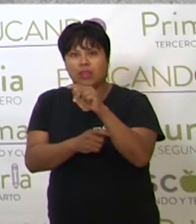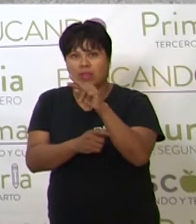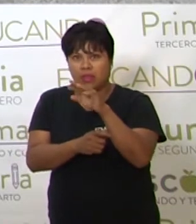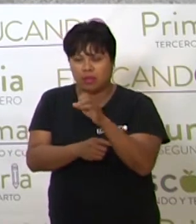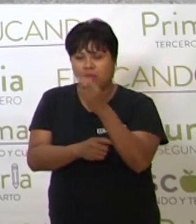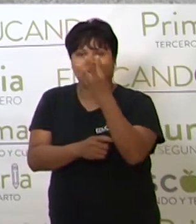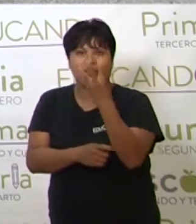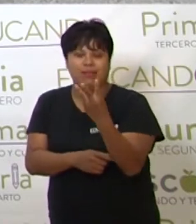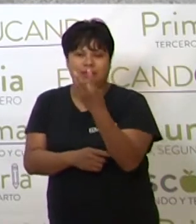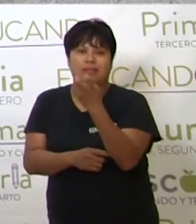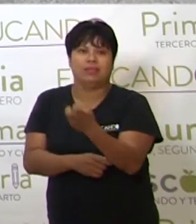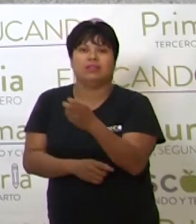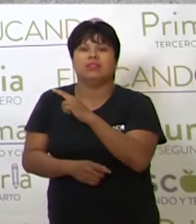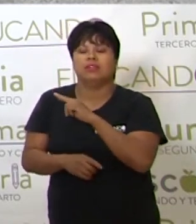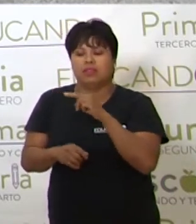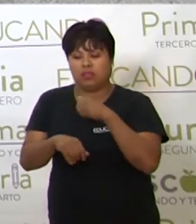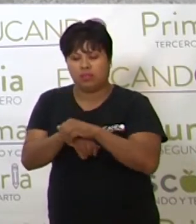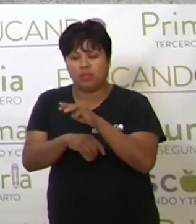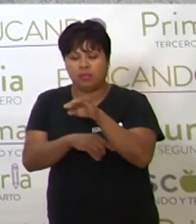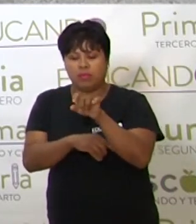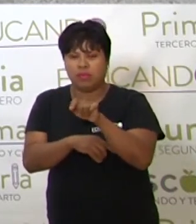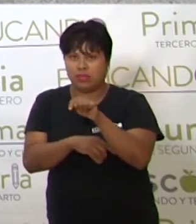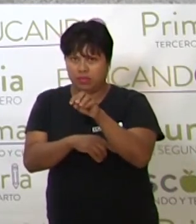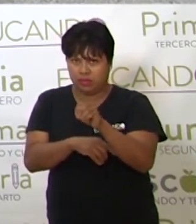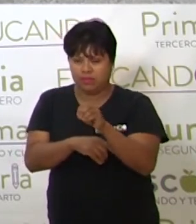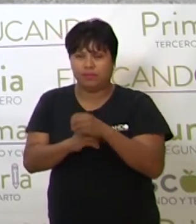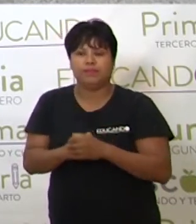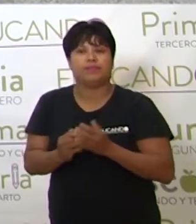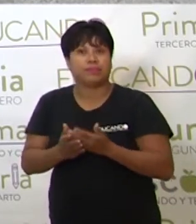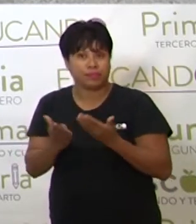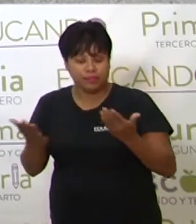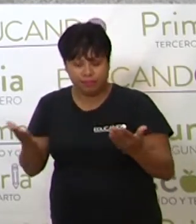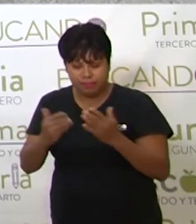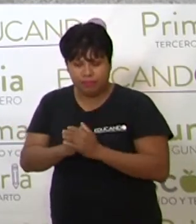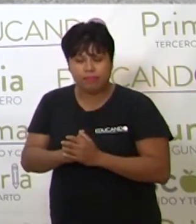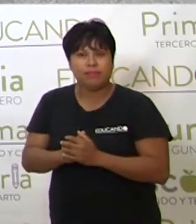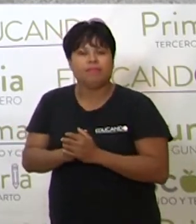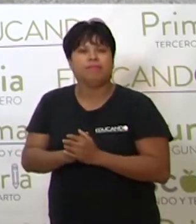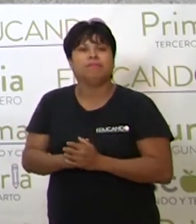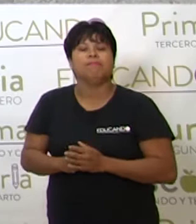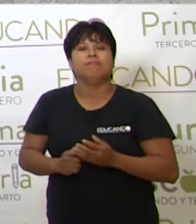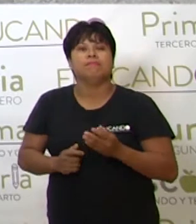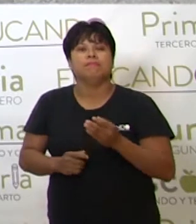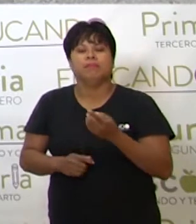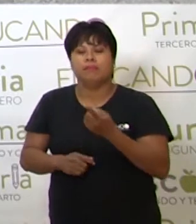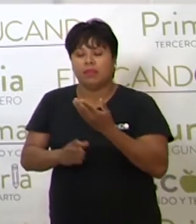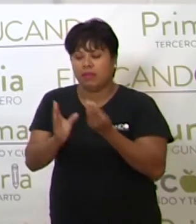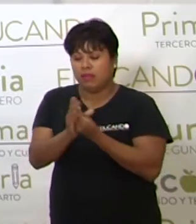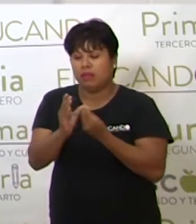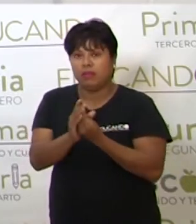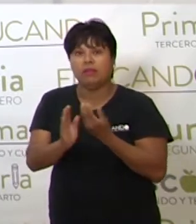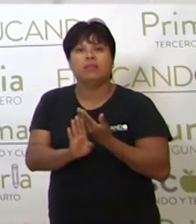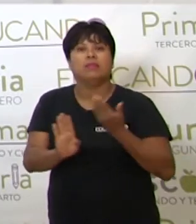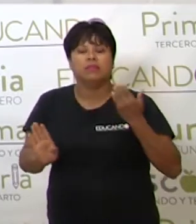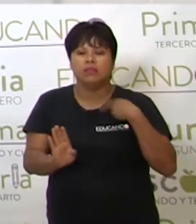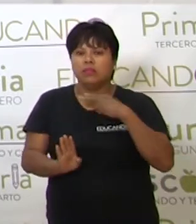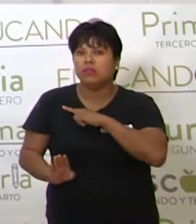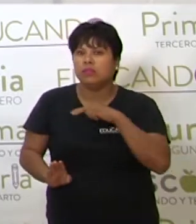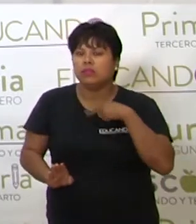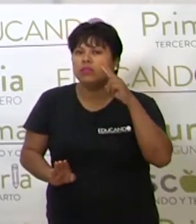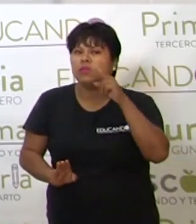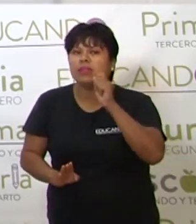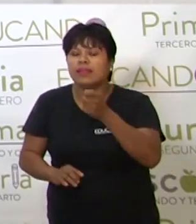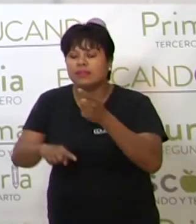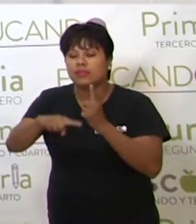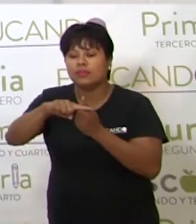3 y la fracción por lo tanto es una fracción mixta ahora bien el día de en una sesión anterior estuvimos viendo lo que son las sumas